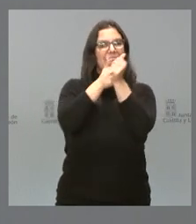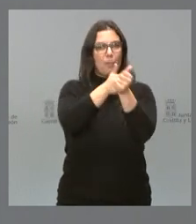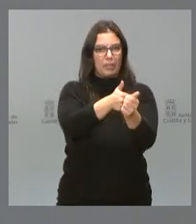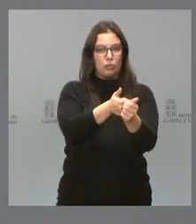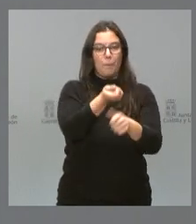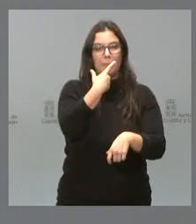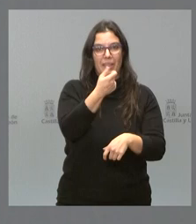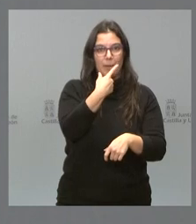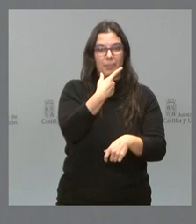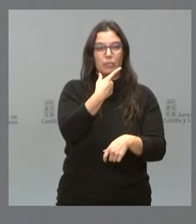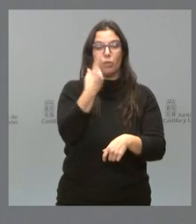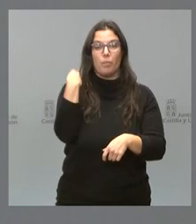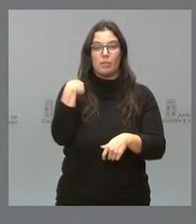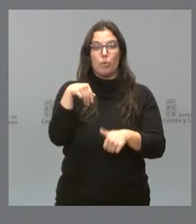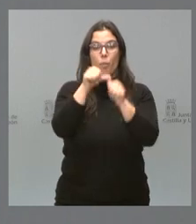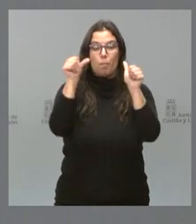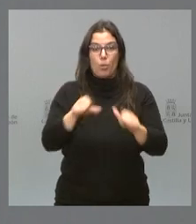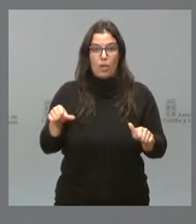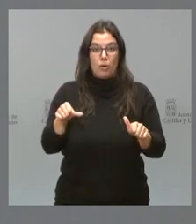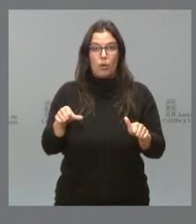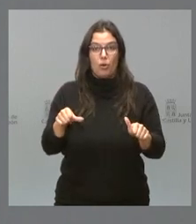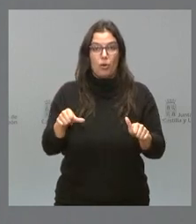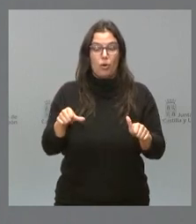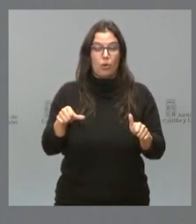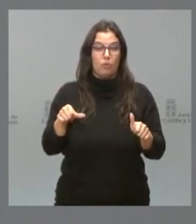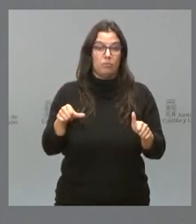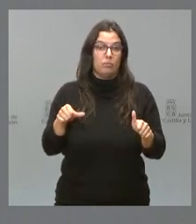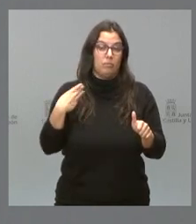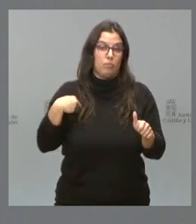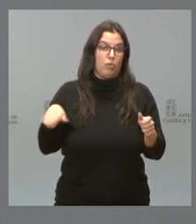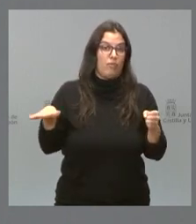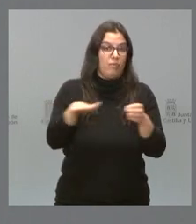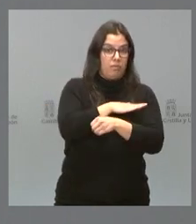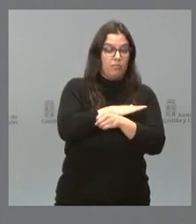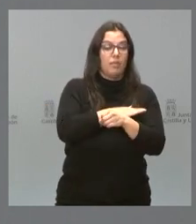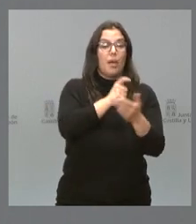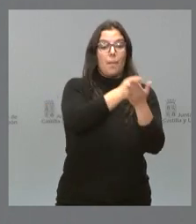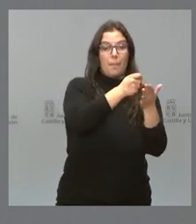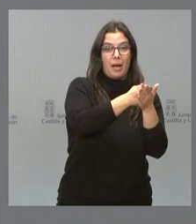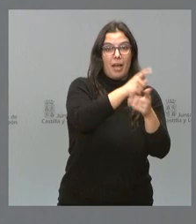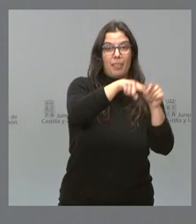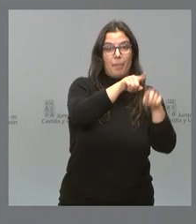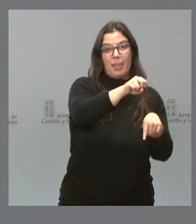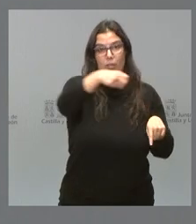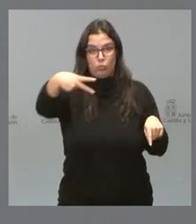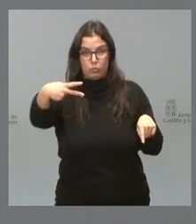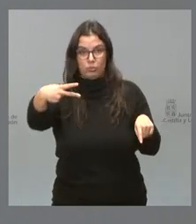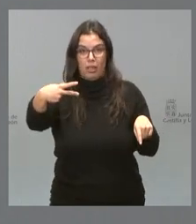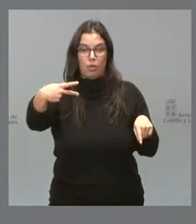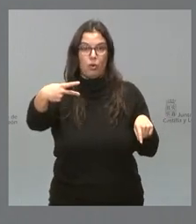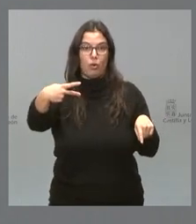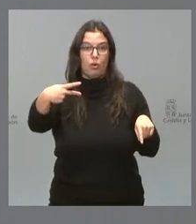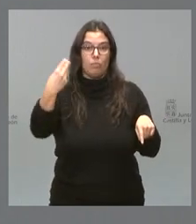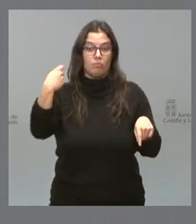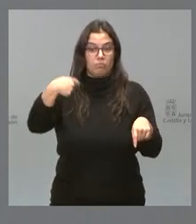medicamentos adquiridos bajo el modelo de financiación innovador que tiene que ver su pago en relación con los resultados obtenidos con la prestación del servicio